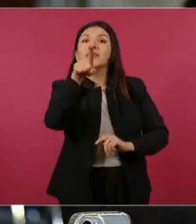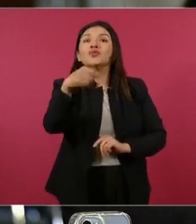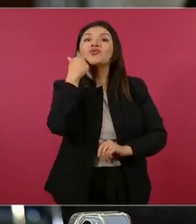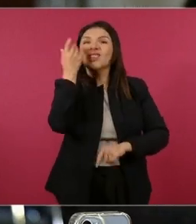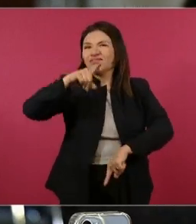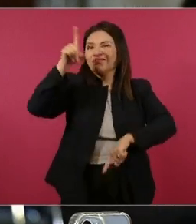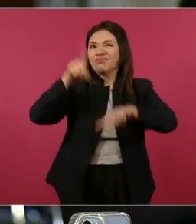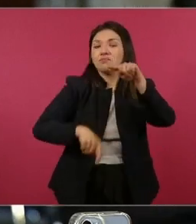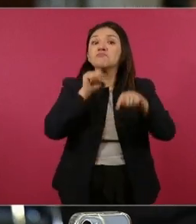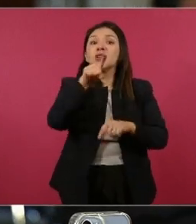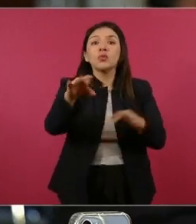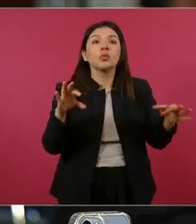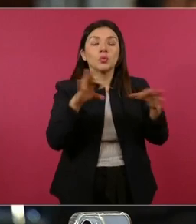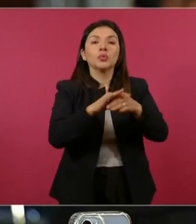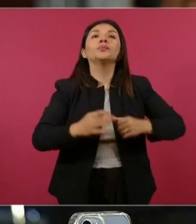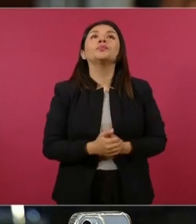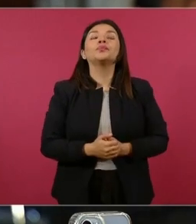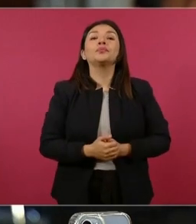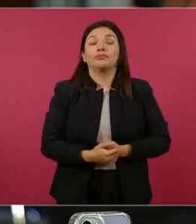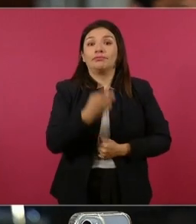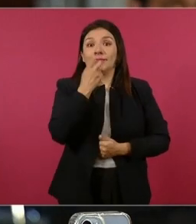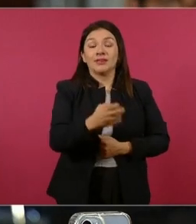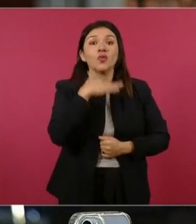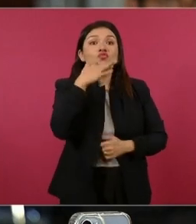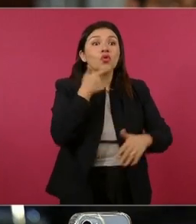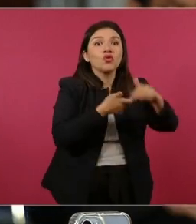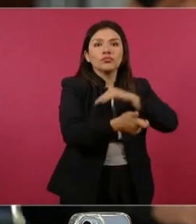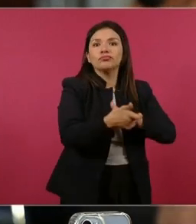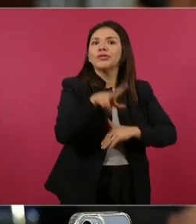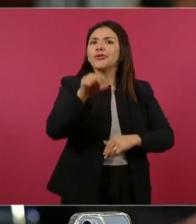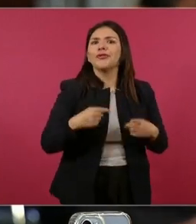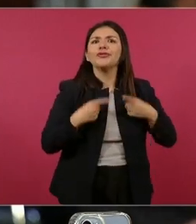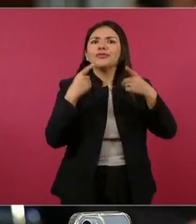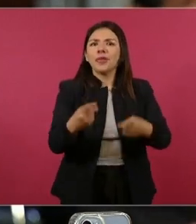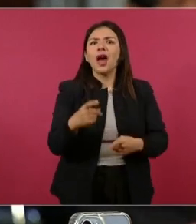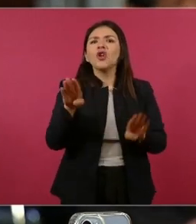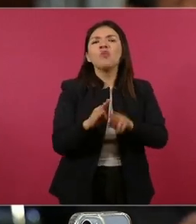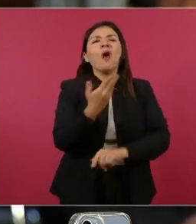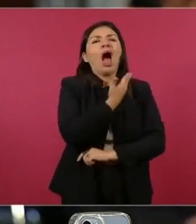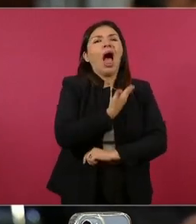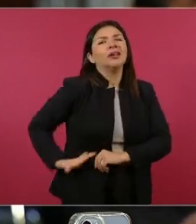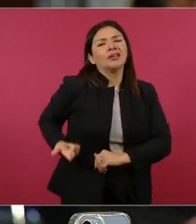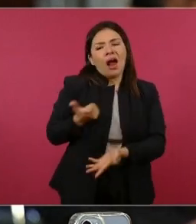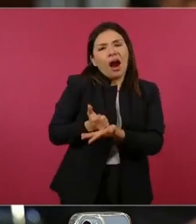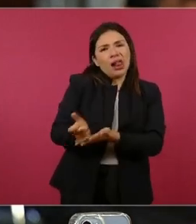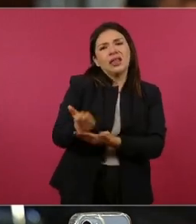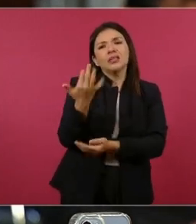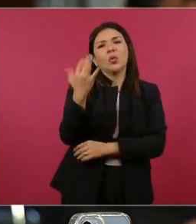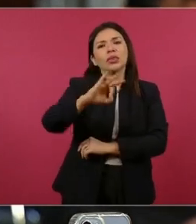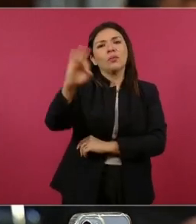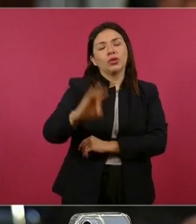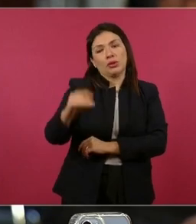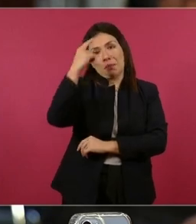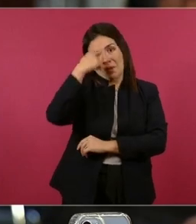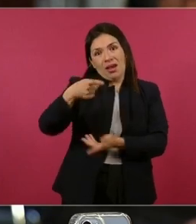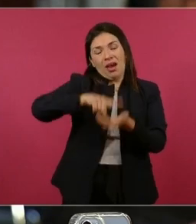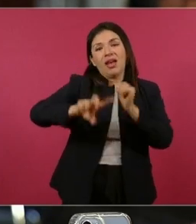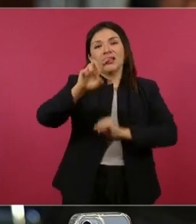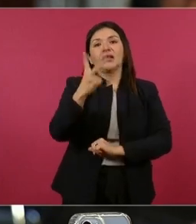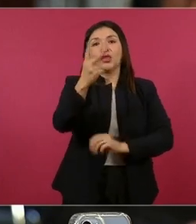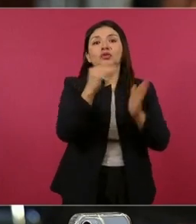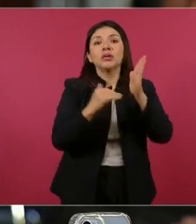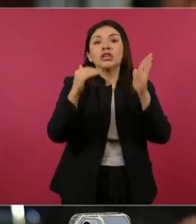quiere combatir. Al denunciar esta corrupción, en donde al negarse a entregar el moche o retorno del 50% de los 32